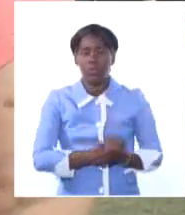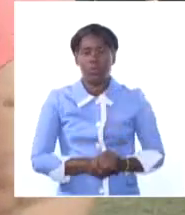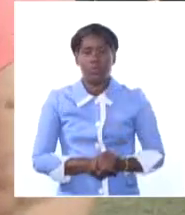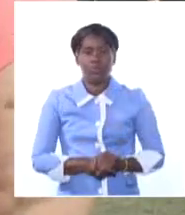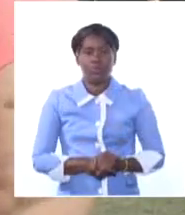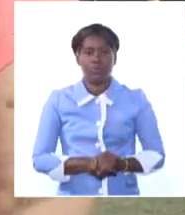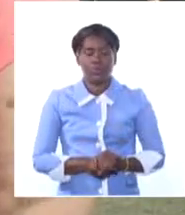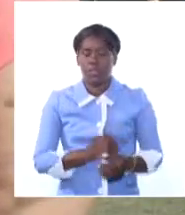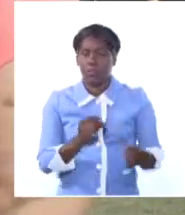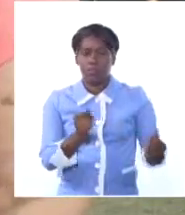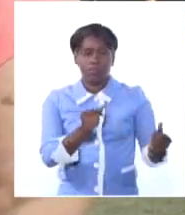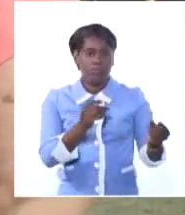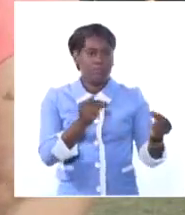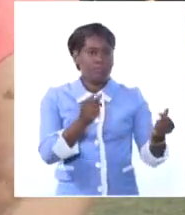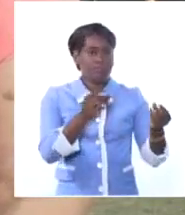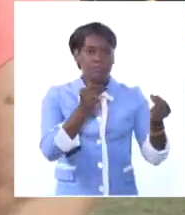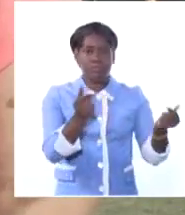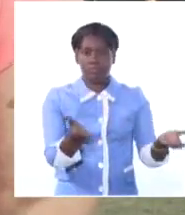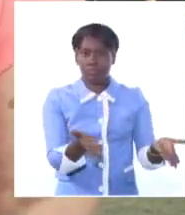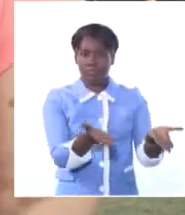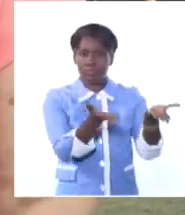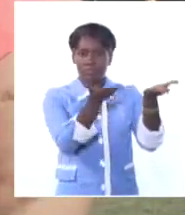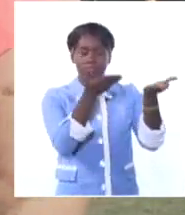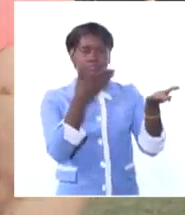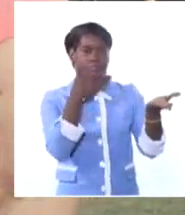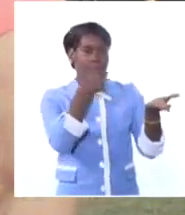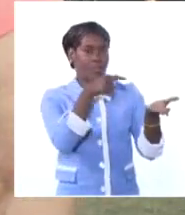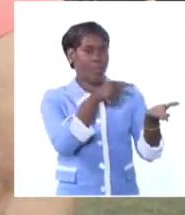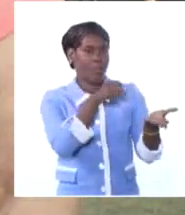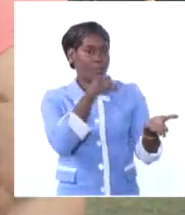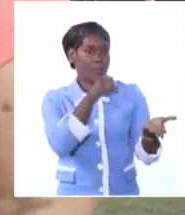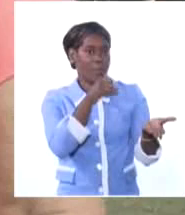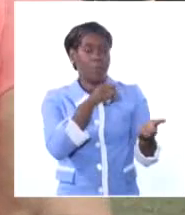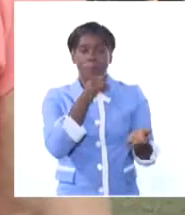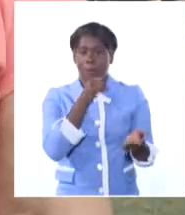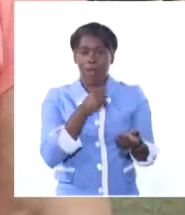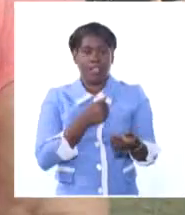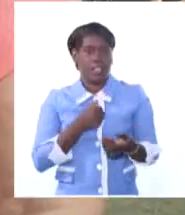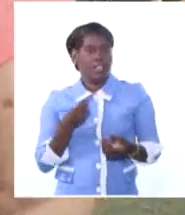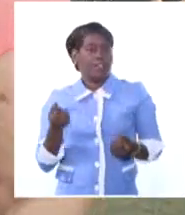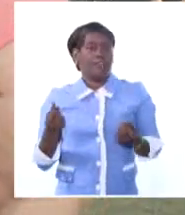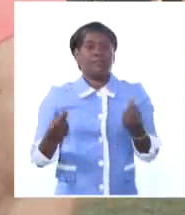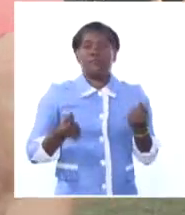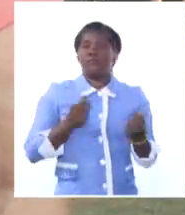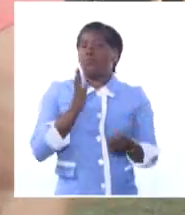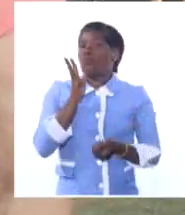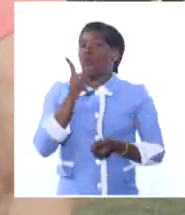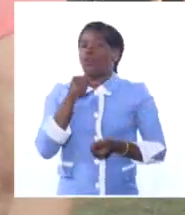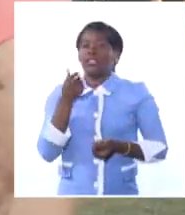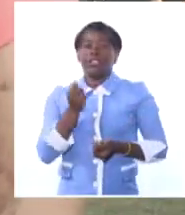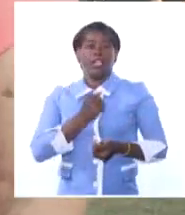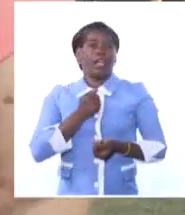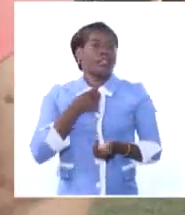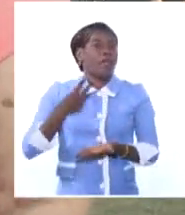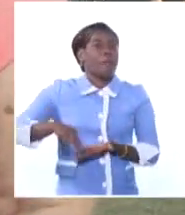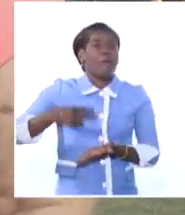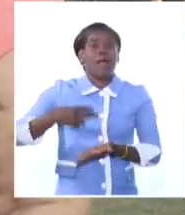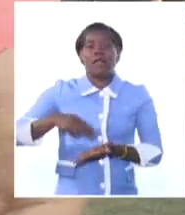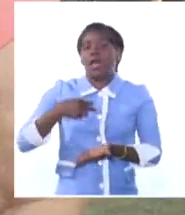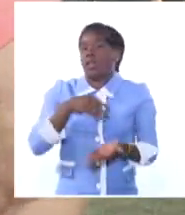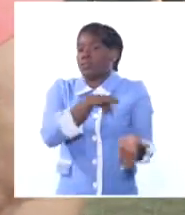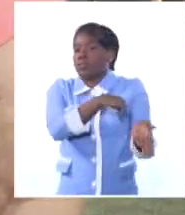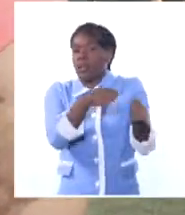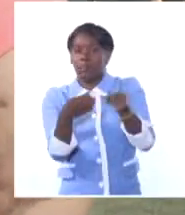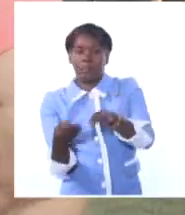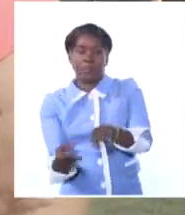mantenerla vigente como figura, que era lo que ella quería. Ella quería mantenerse bailando hasta que se